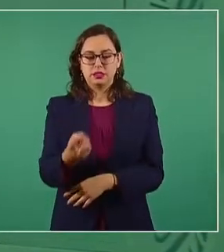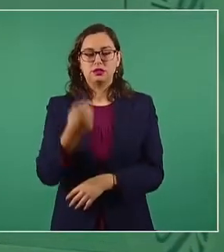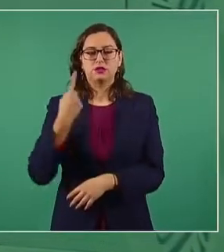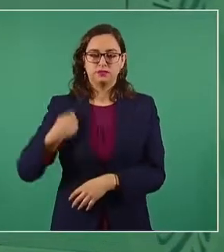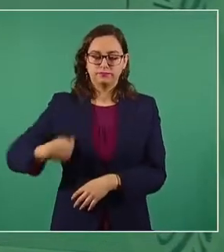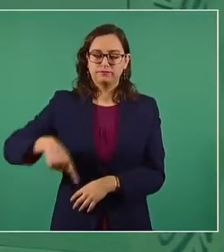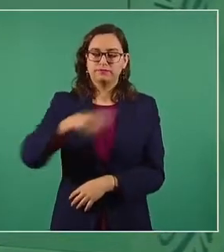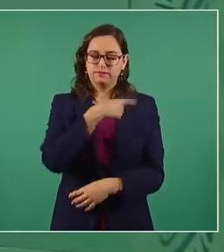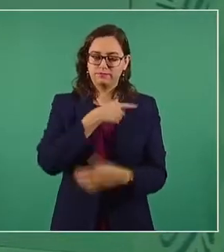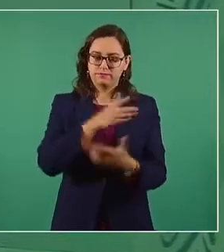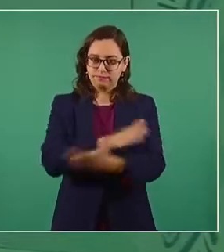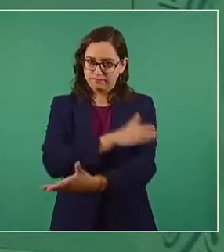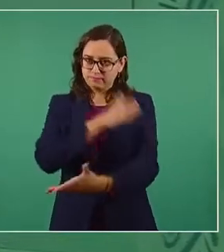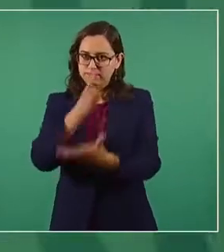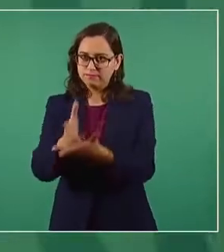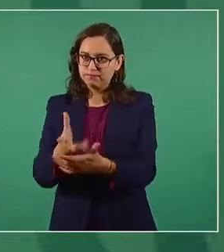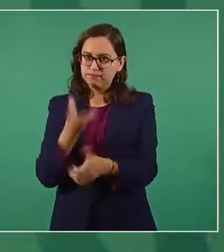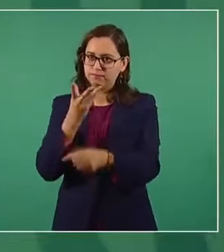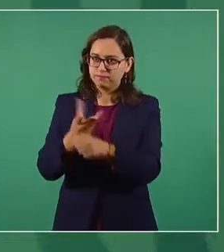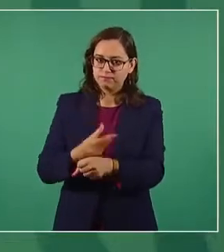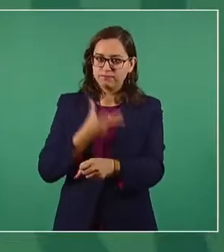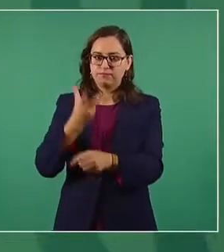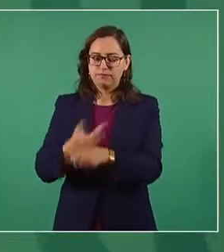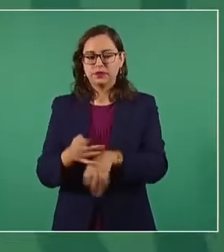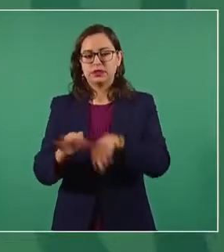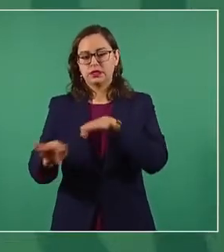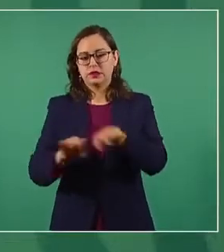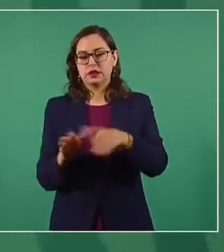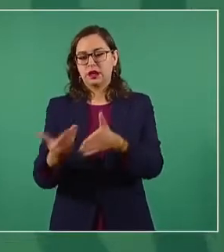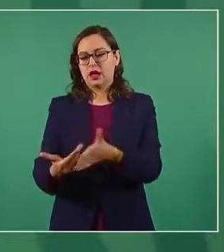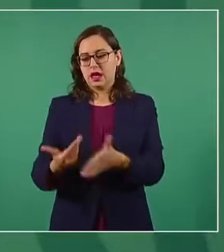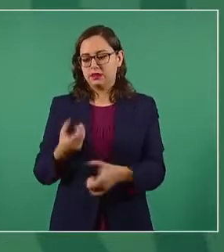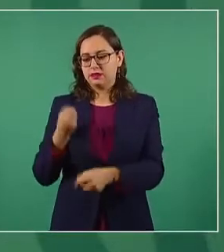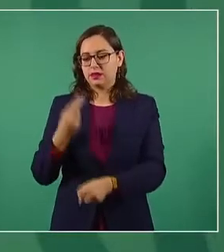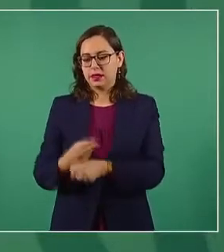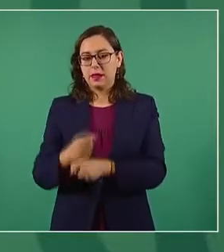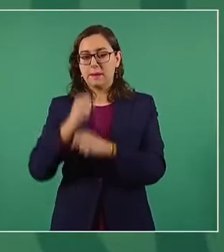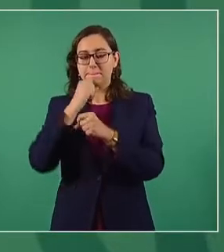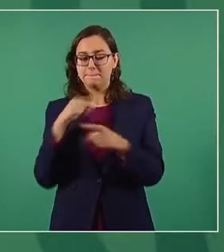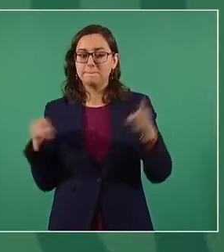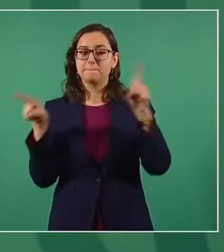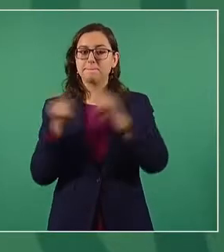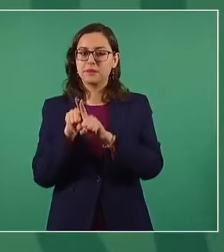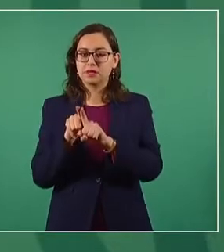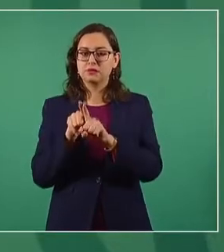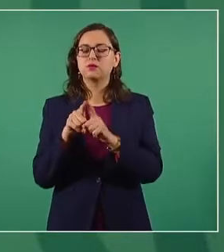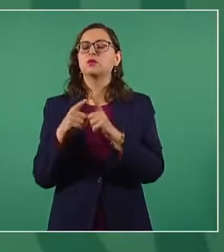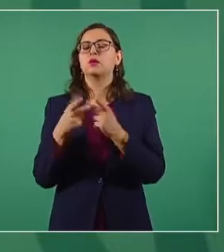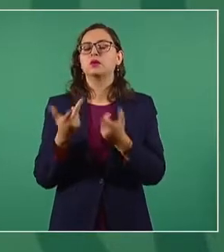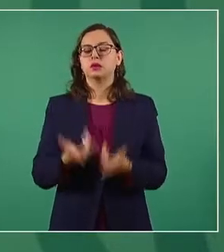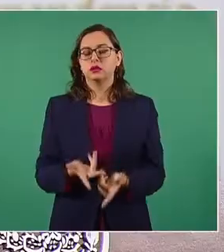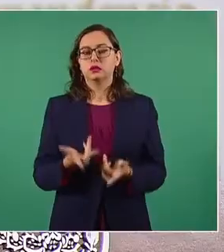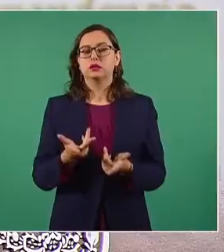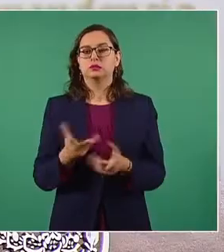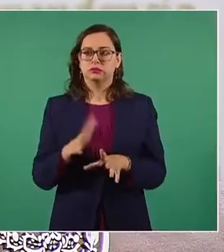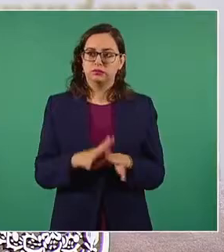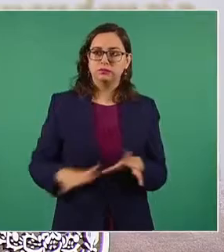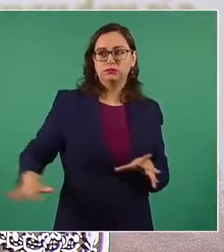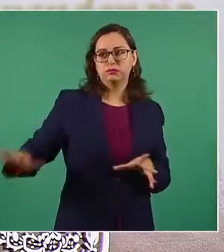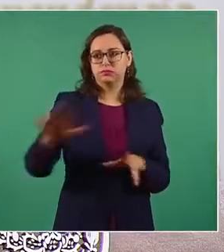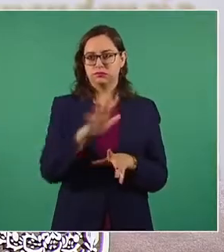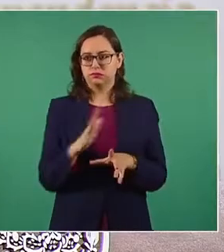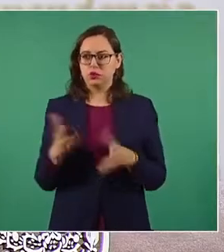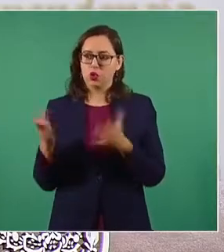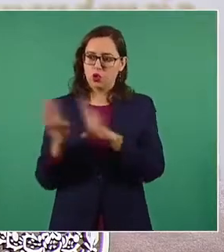preventiva y también trabajo de inteligencia para garantizar la paz